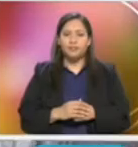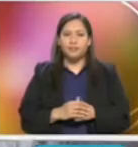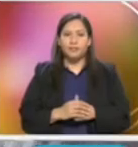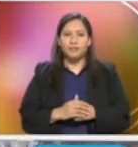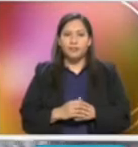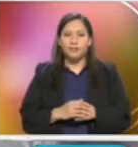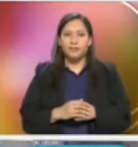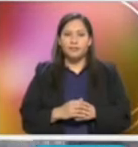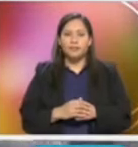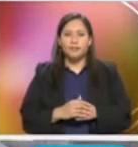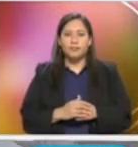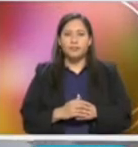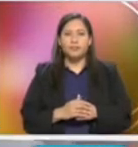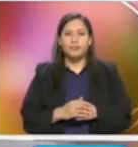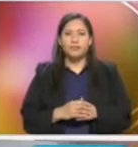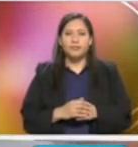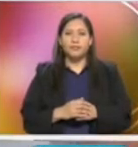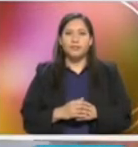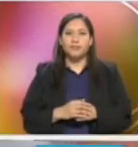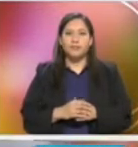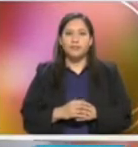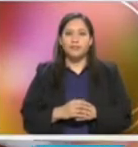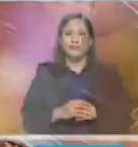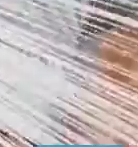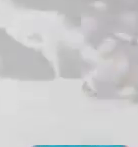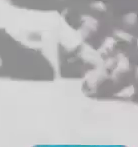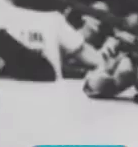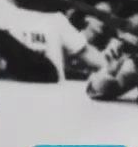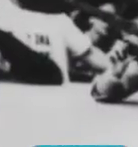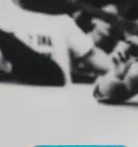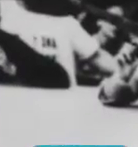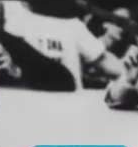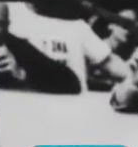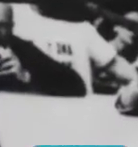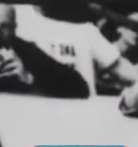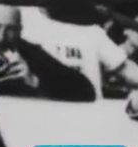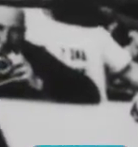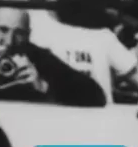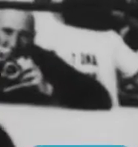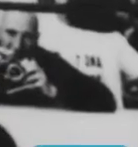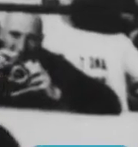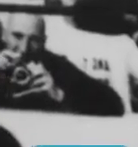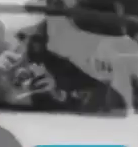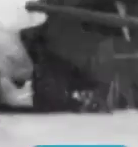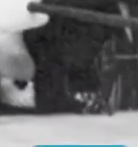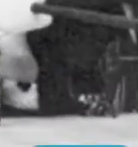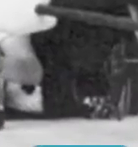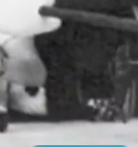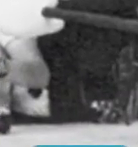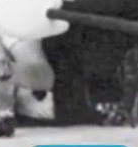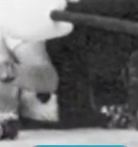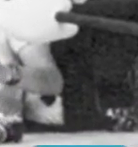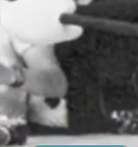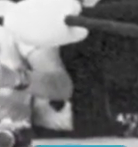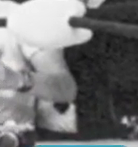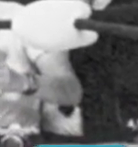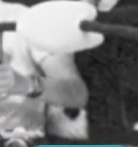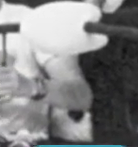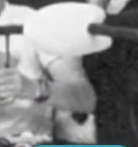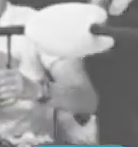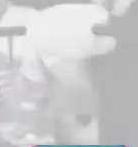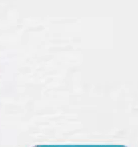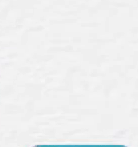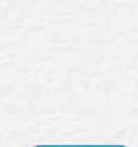idónea? La manera más apropiada y beneficiosa de nutrirse durante el embarazo y la lactancia. Más adelante la respuesta con nuestra